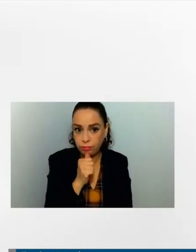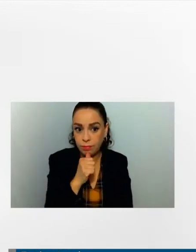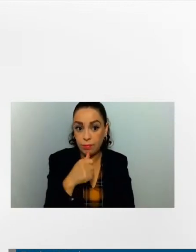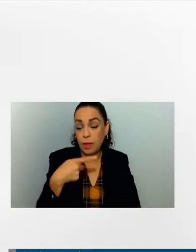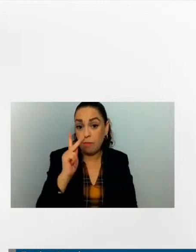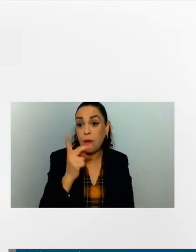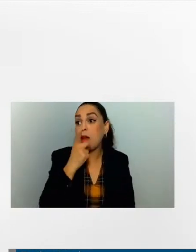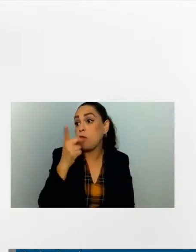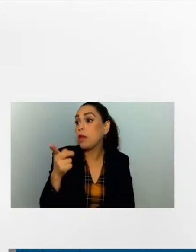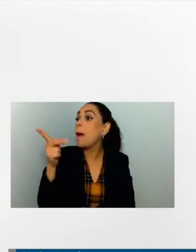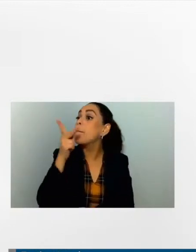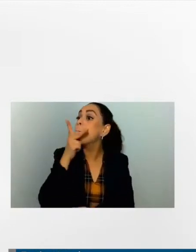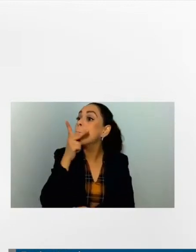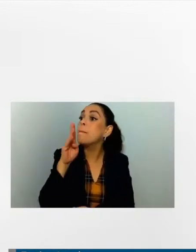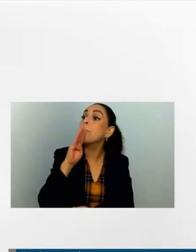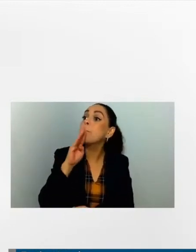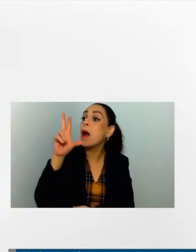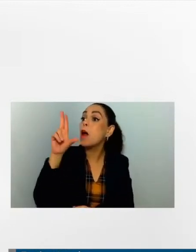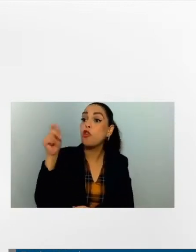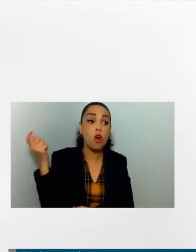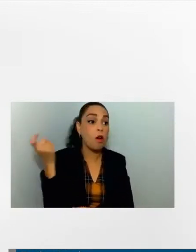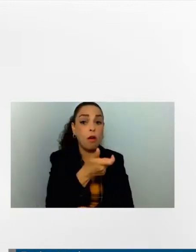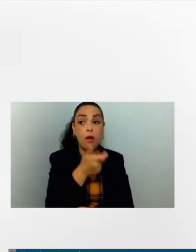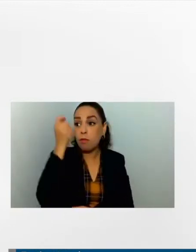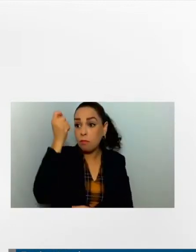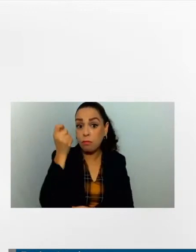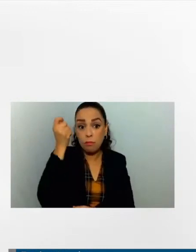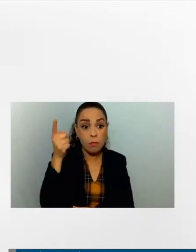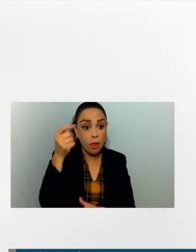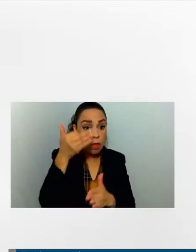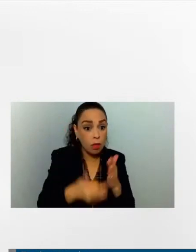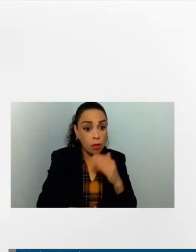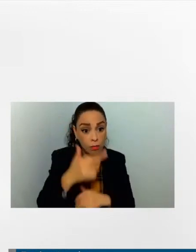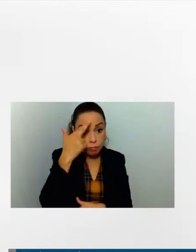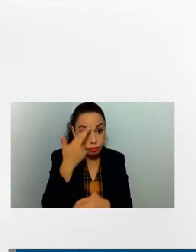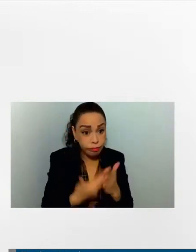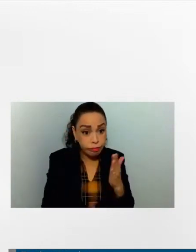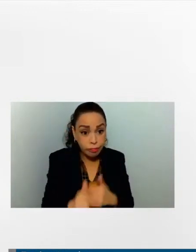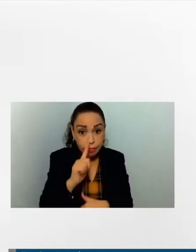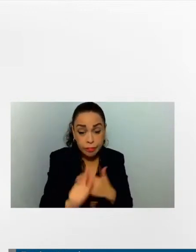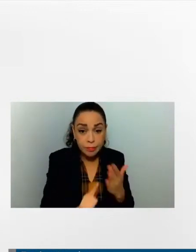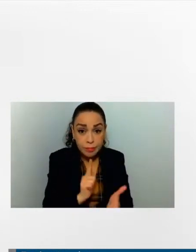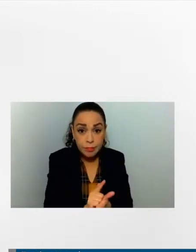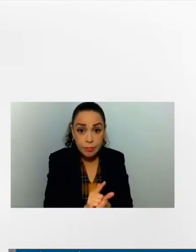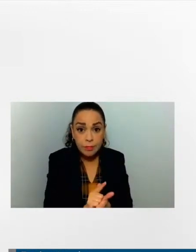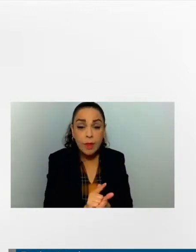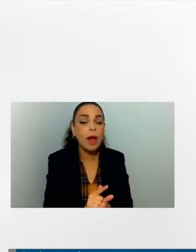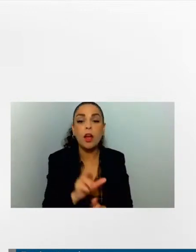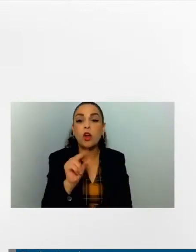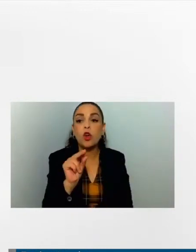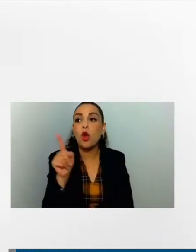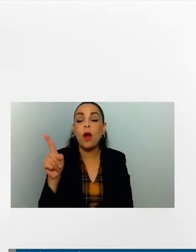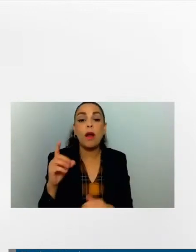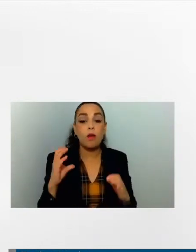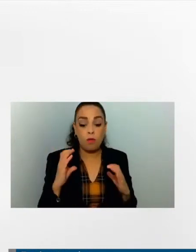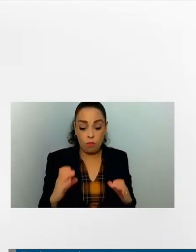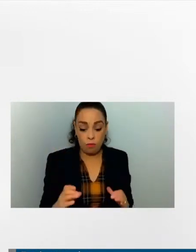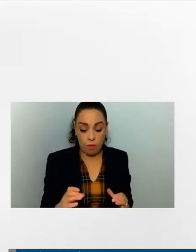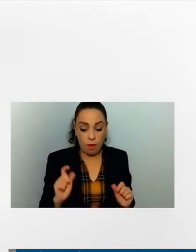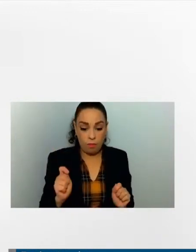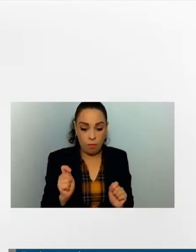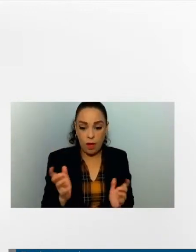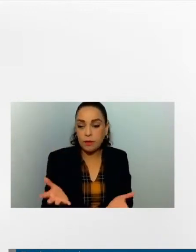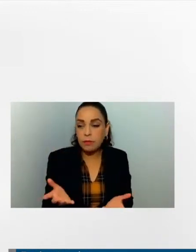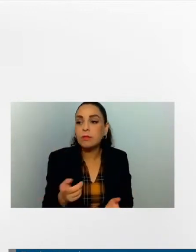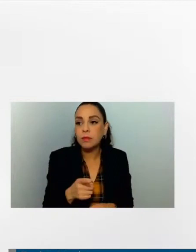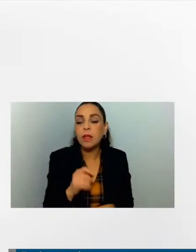esté cumpliendo la obligación o la madre no esté cumpliendo la obligación, sino que se refiere a que hay una imposibilidad fáctica para cumplir la obligación, ¿no? Hablaban